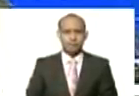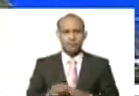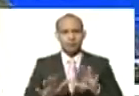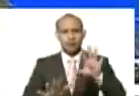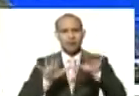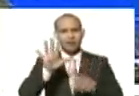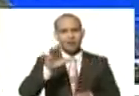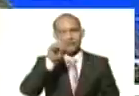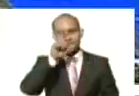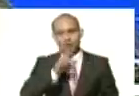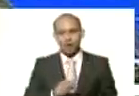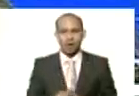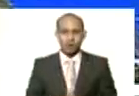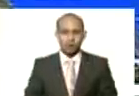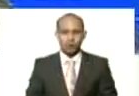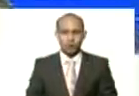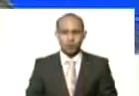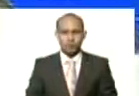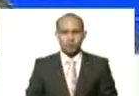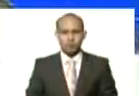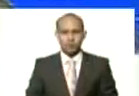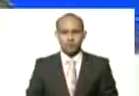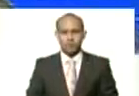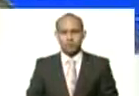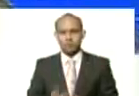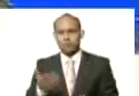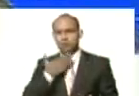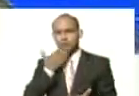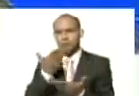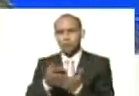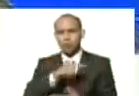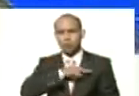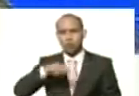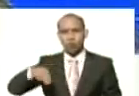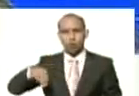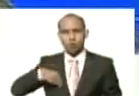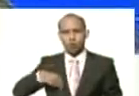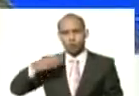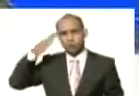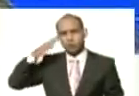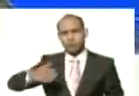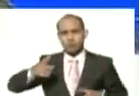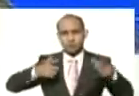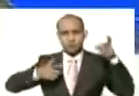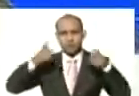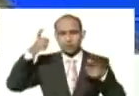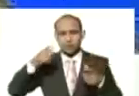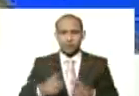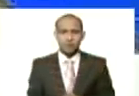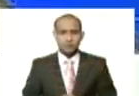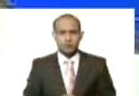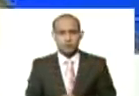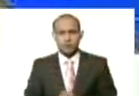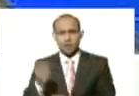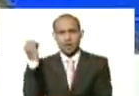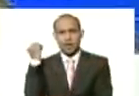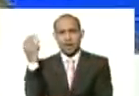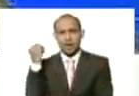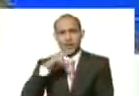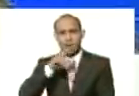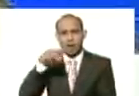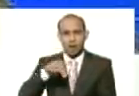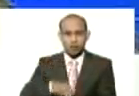15 años en que, por propuesta de nuestro comandante Hugo Chávez, la Asamblea